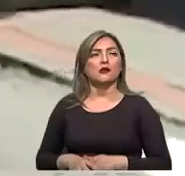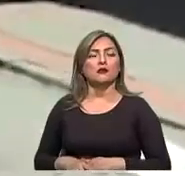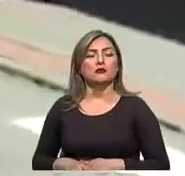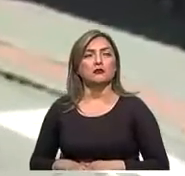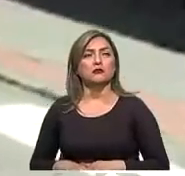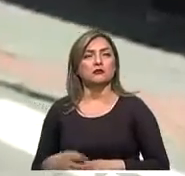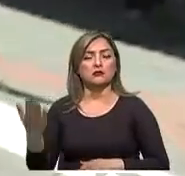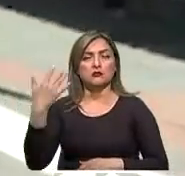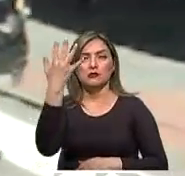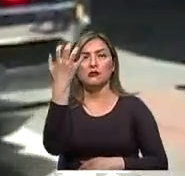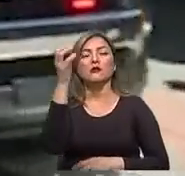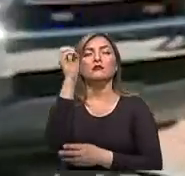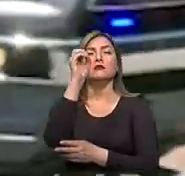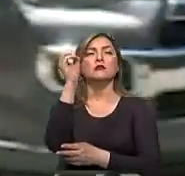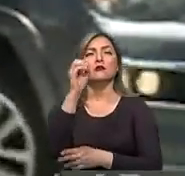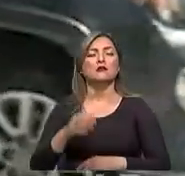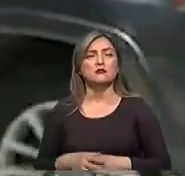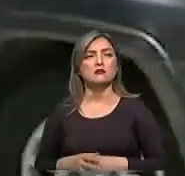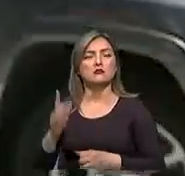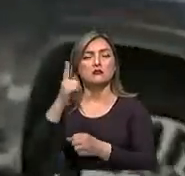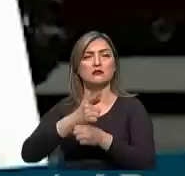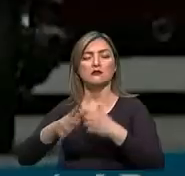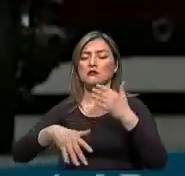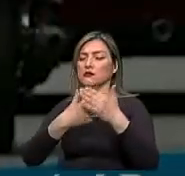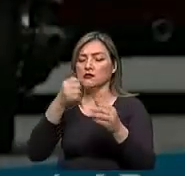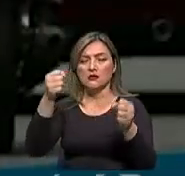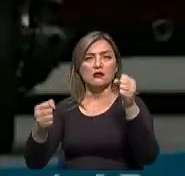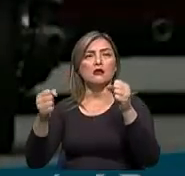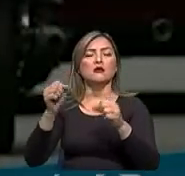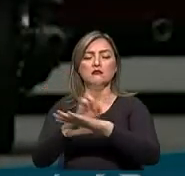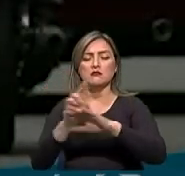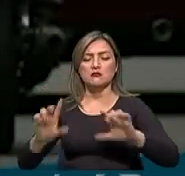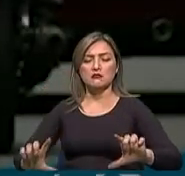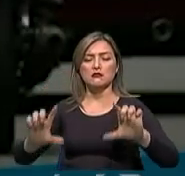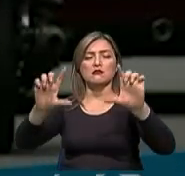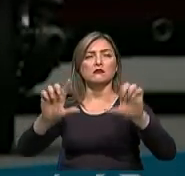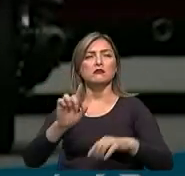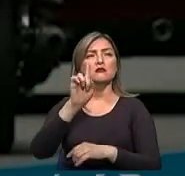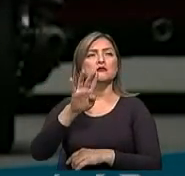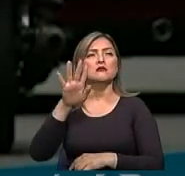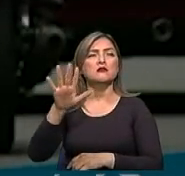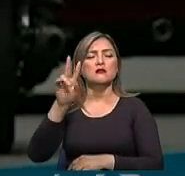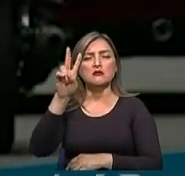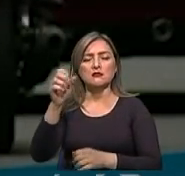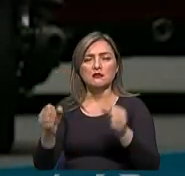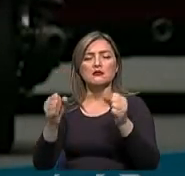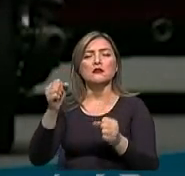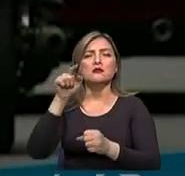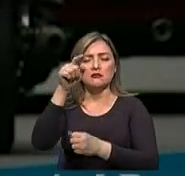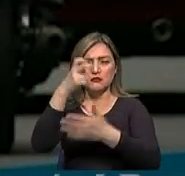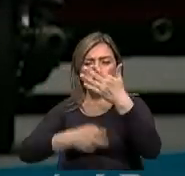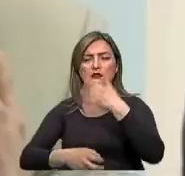Asimismo, desde el pasado 15 de octubre, cuando se dispuso que todo vehículo debe utilizar placas, 152 conductores ya han